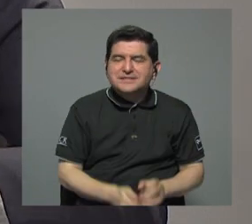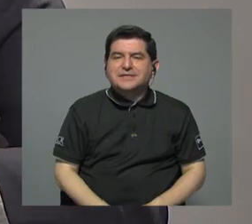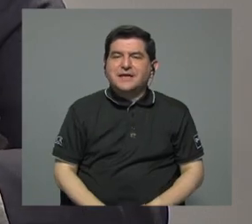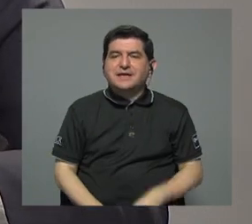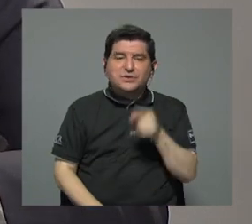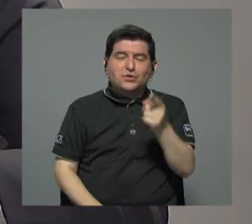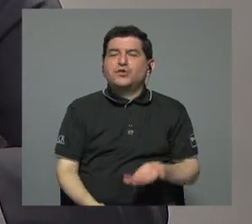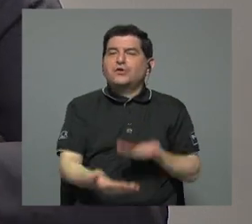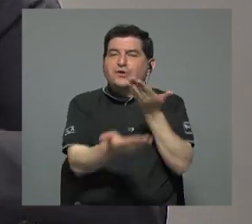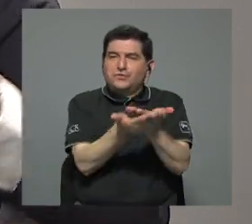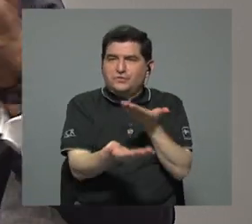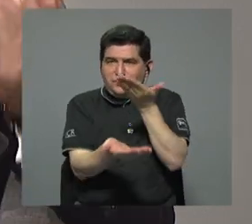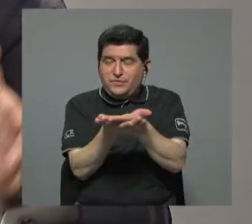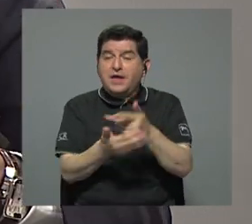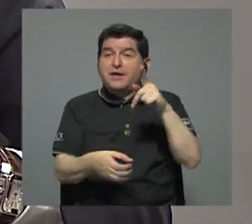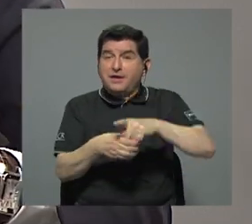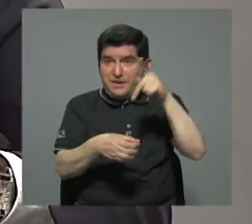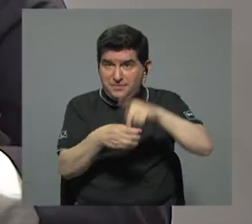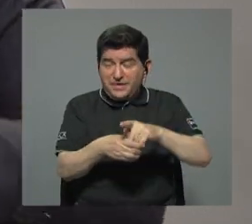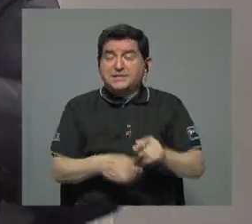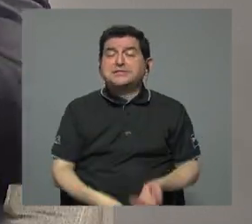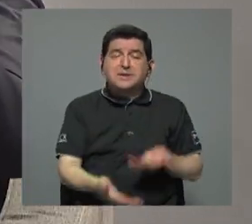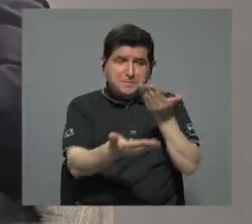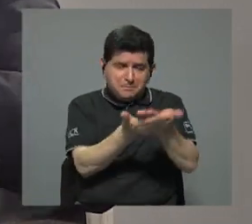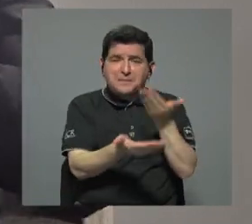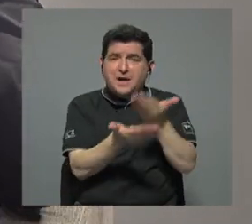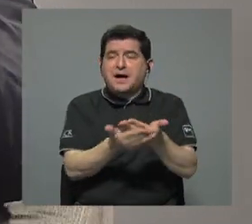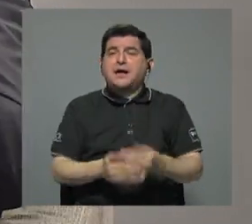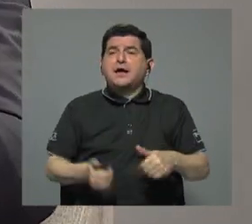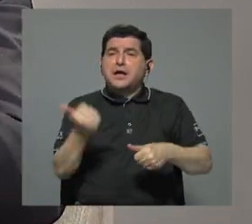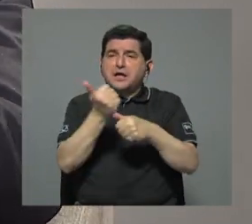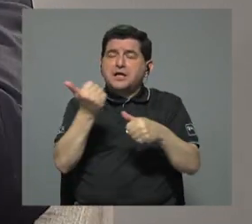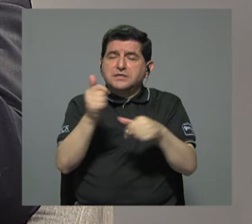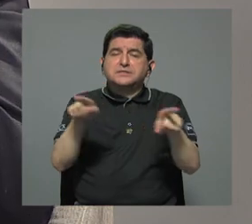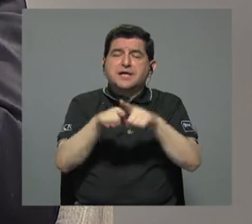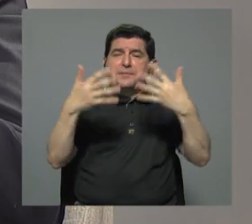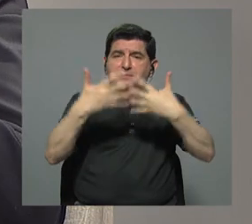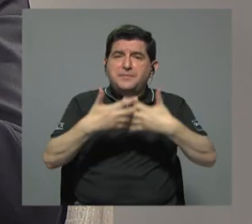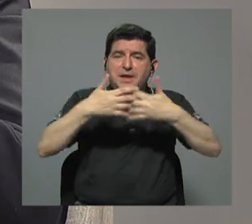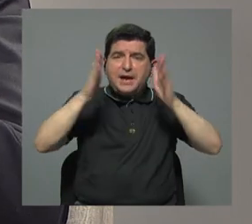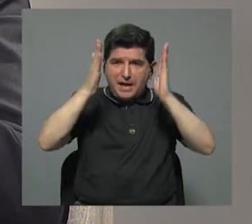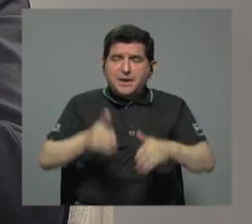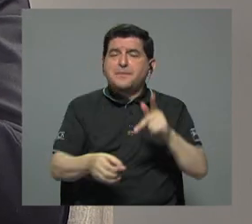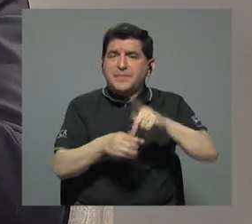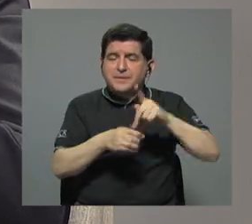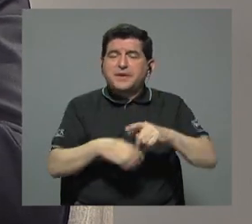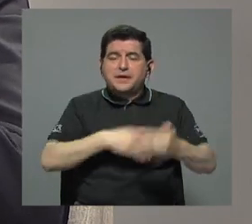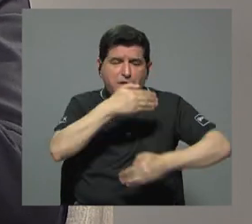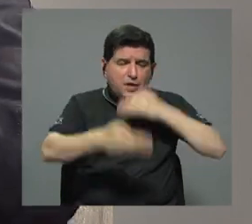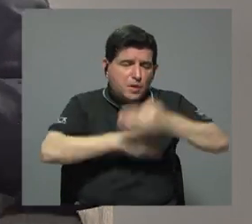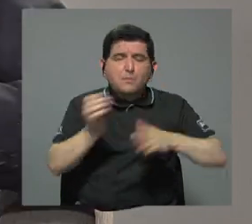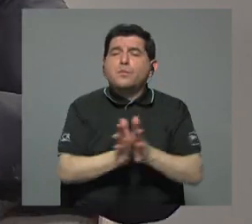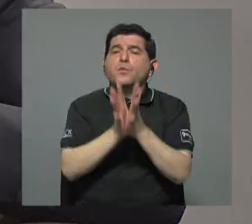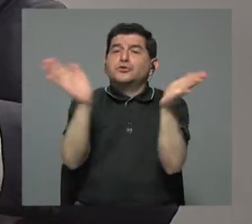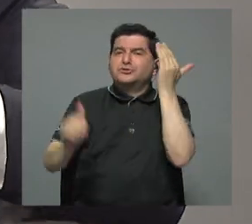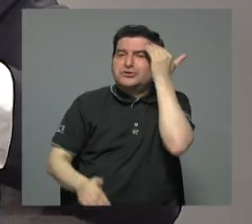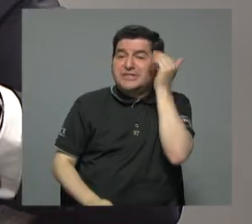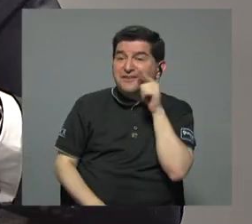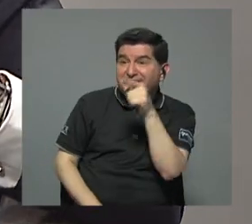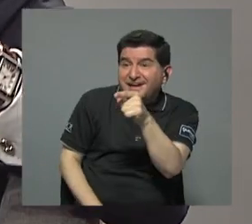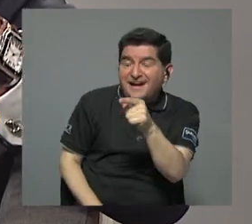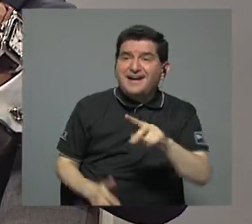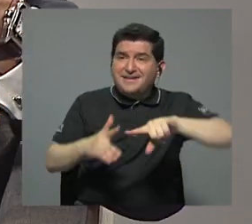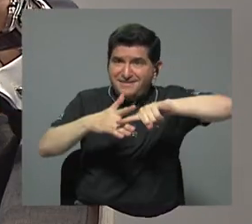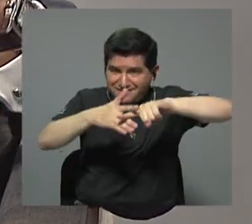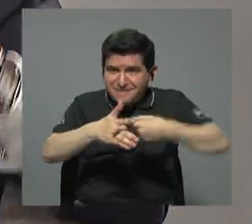licitatorios y los que han participado en carteles y los que hemos asesorado también a los empresarios en concursos públicos saben que ahí es donde